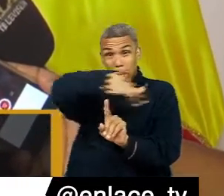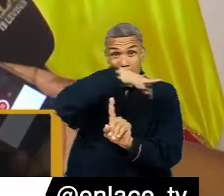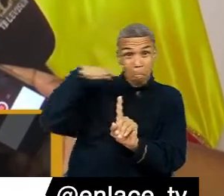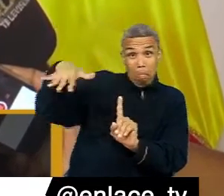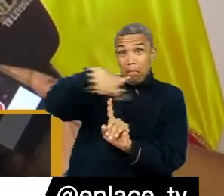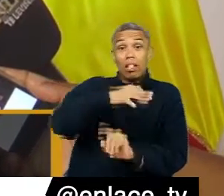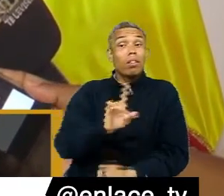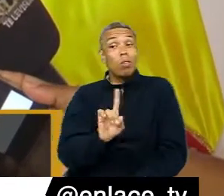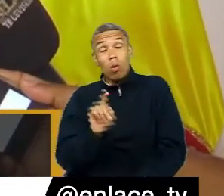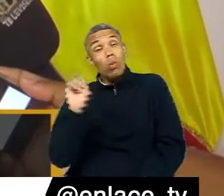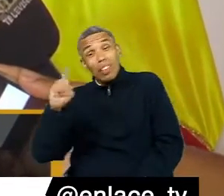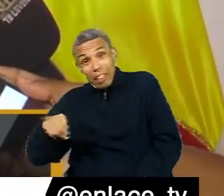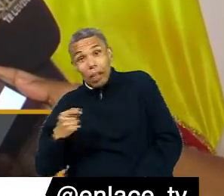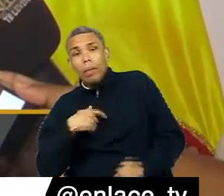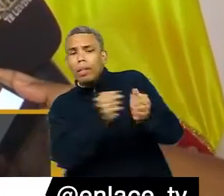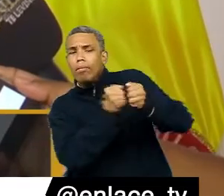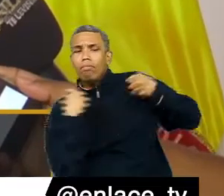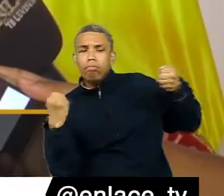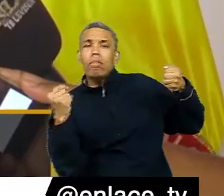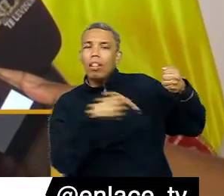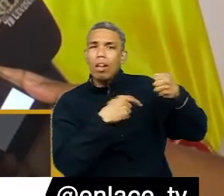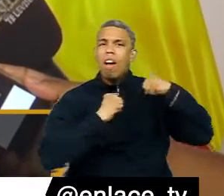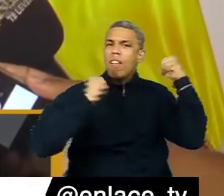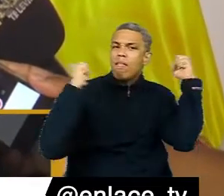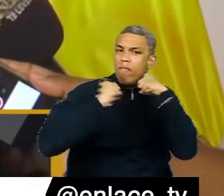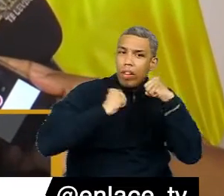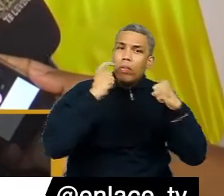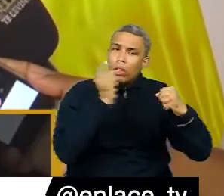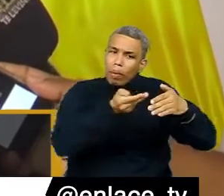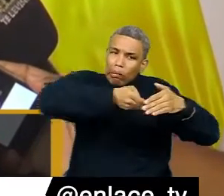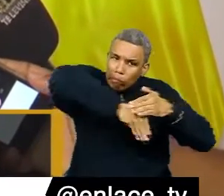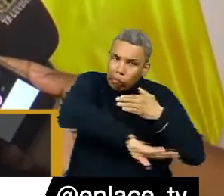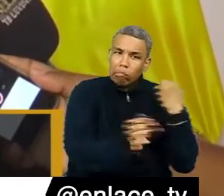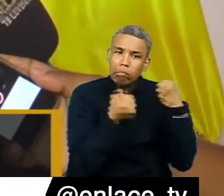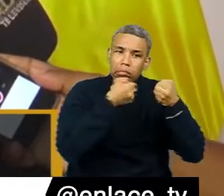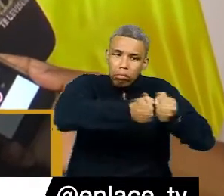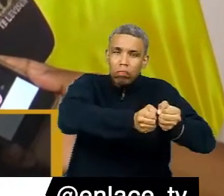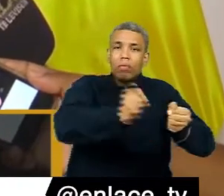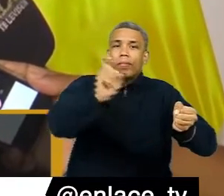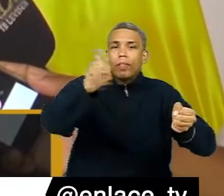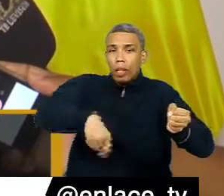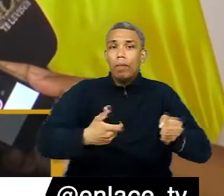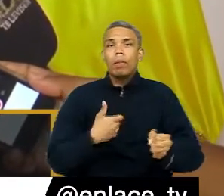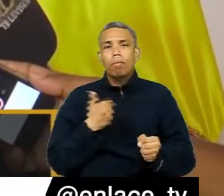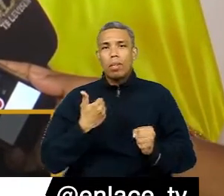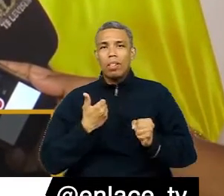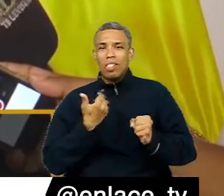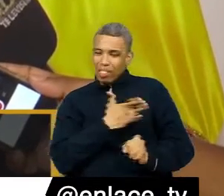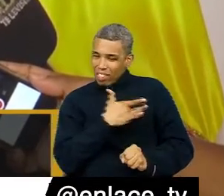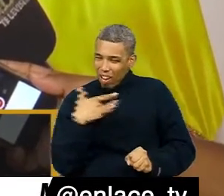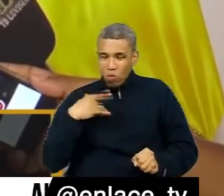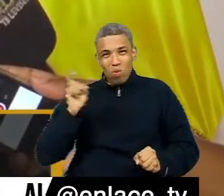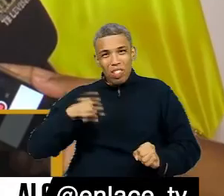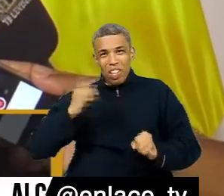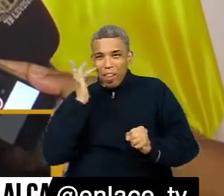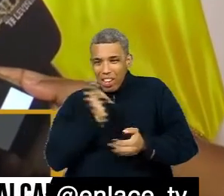enfermedad, está siendo analizado esto con la Secretaría de Salud, al igual como algunas comidas, algunos productos que